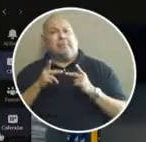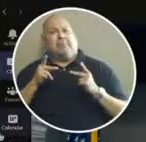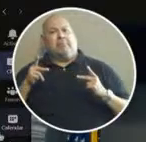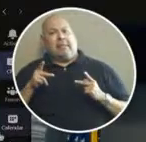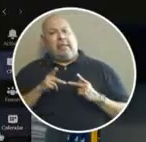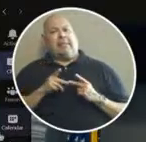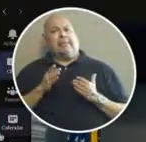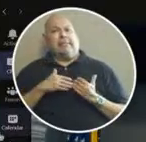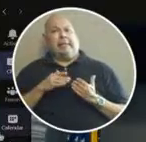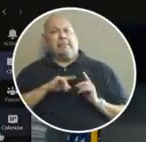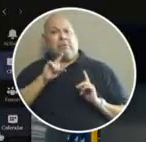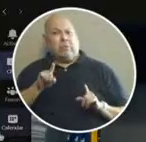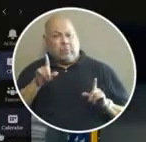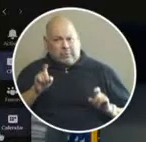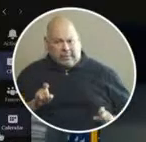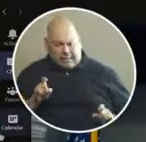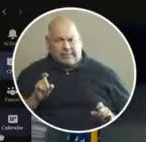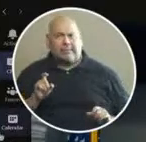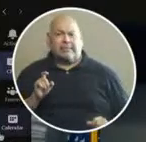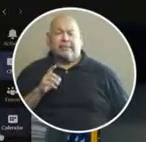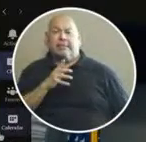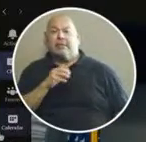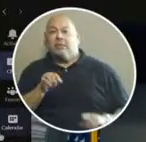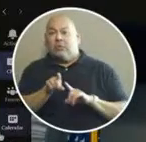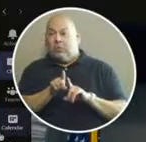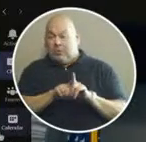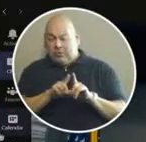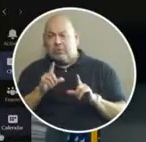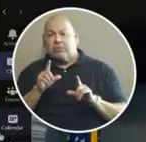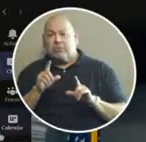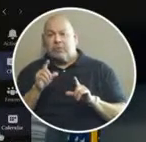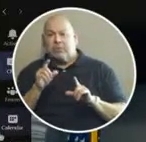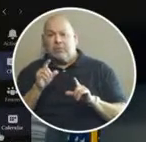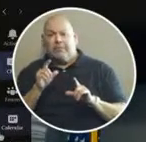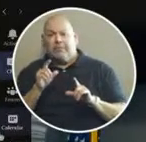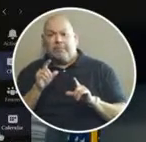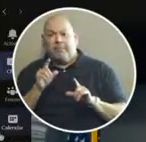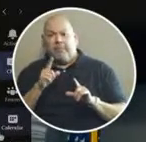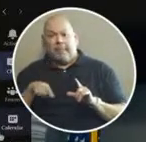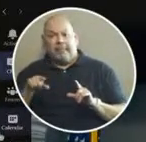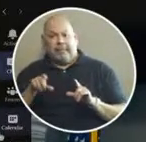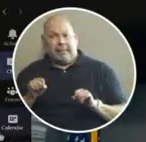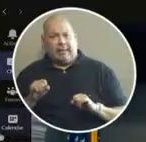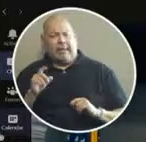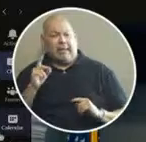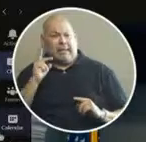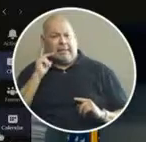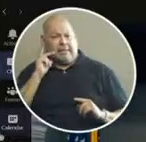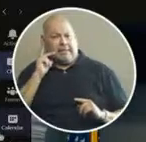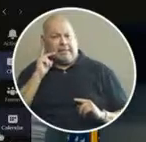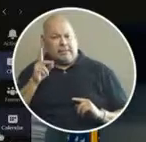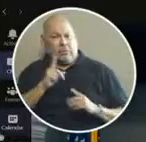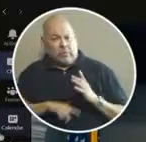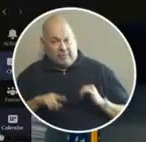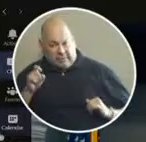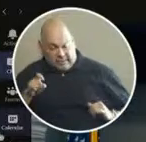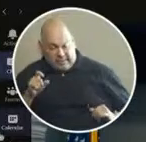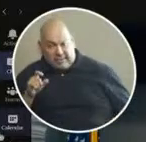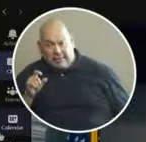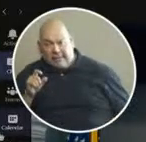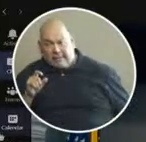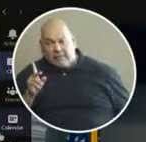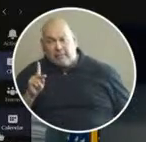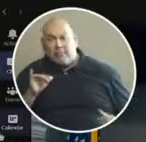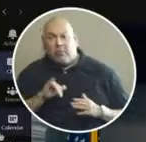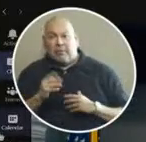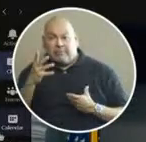donde se pueden realizar las pruebas, y sobre todo aquellos que puedan estar en riesgo de haber estado expuestos, sobre todo los